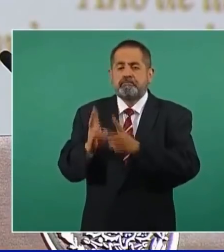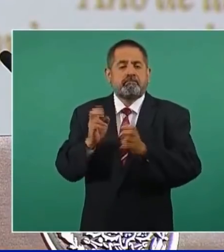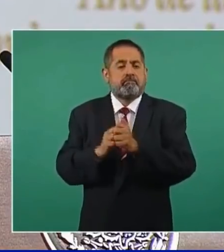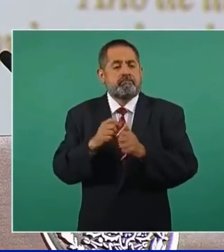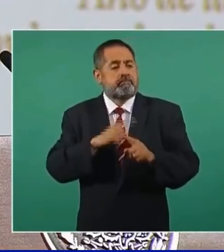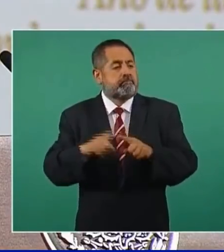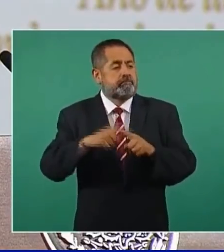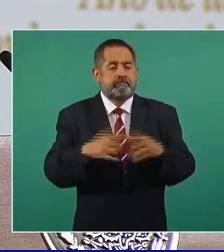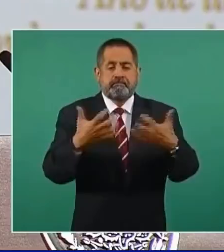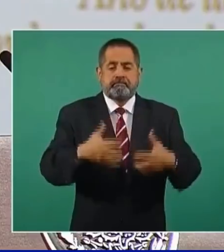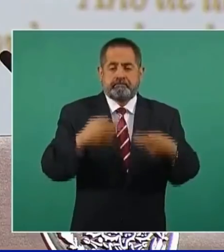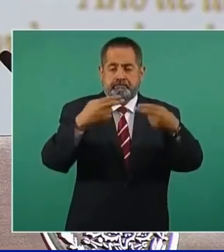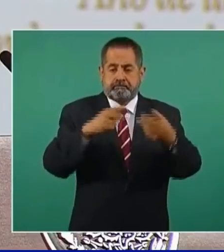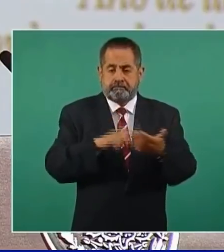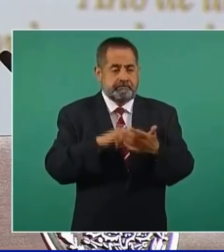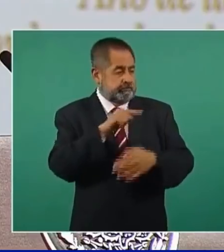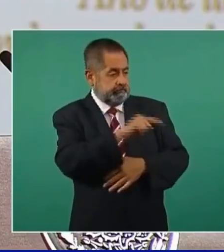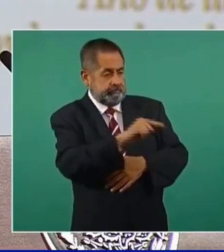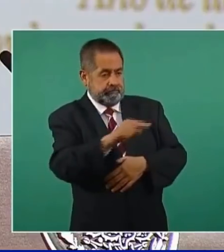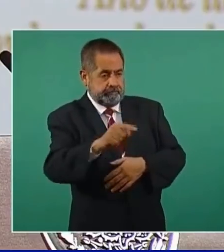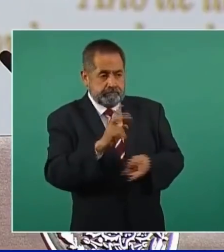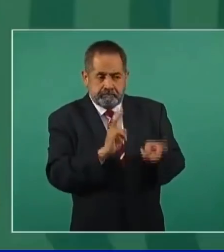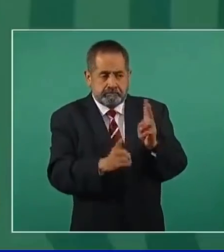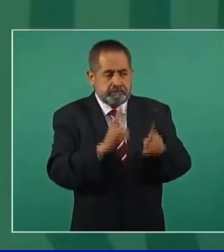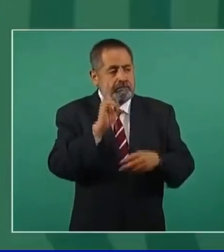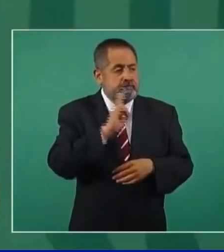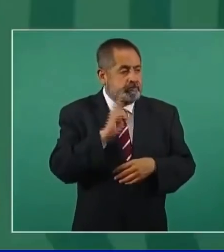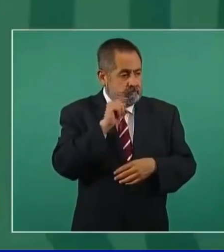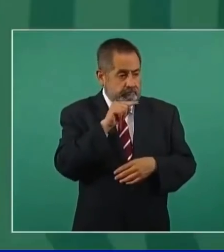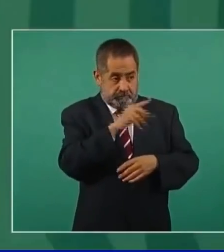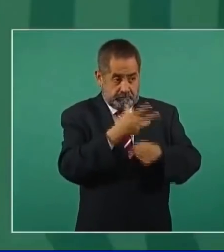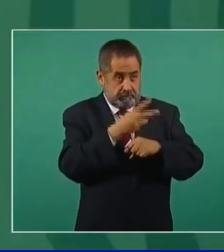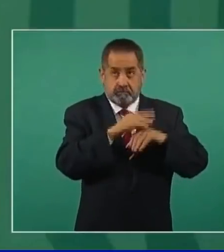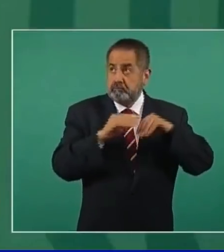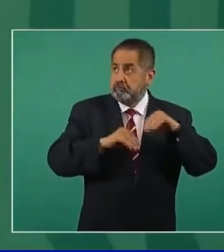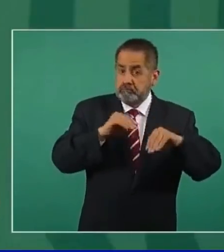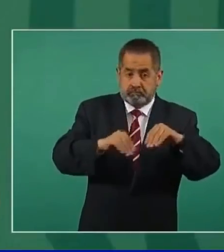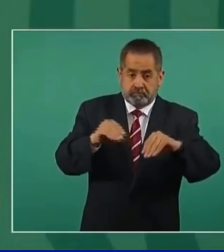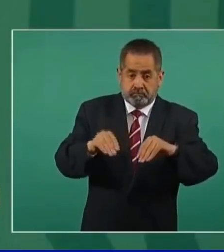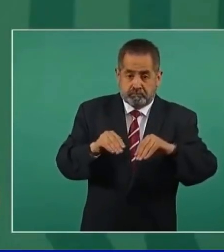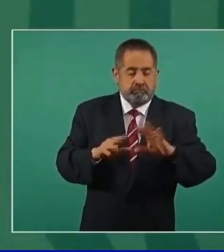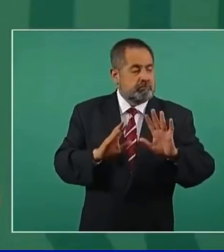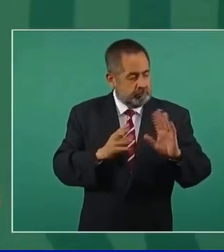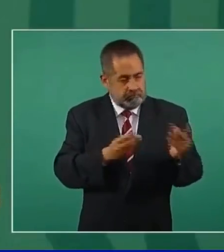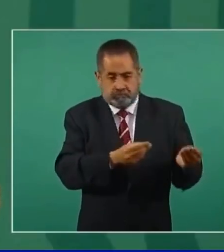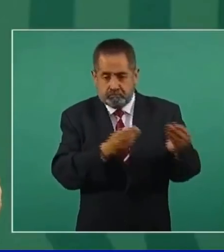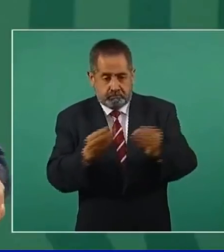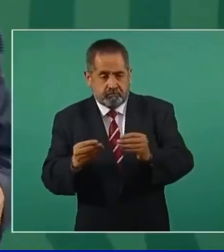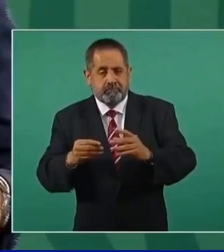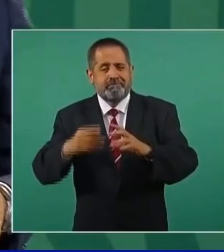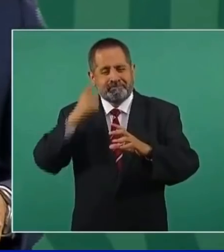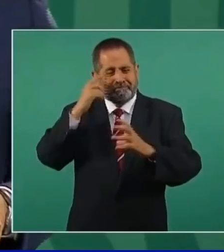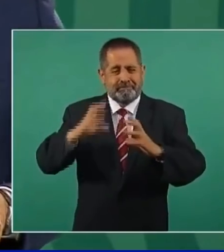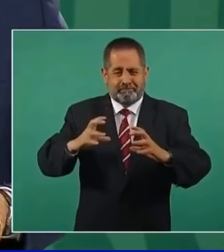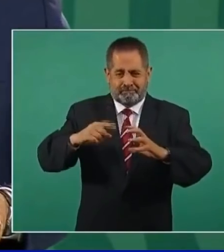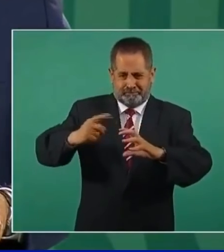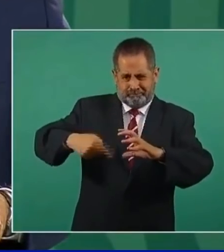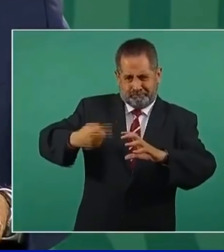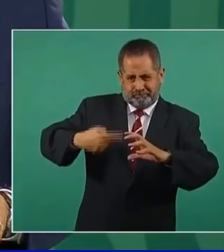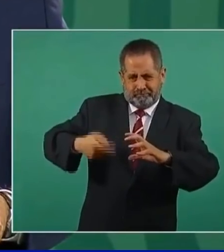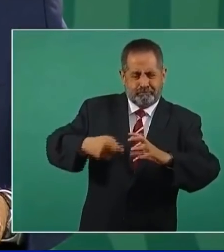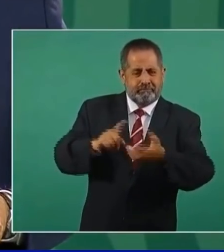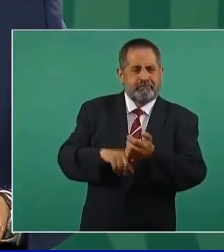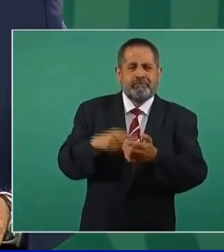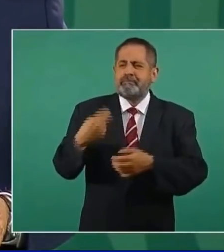empresas que van a abastecer de estas turbinas,